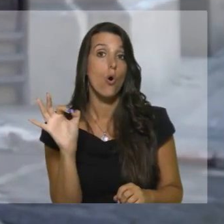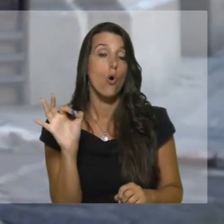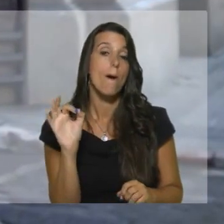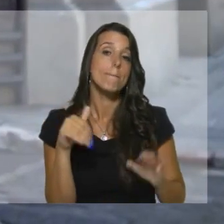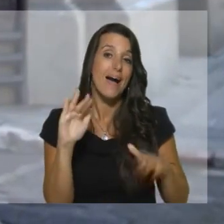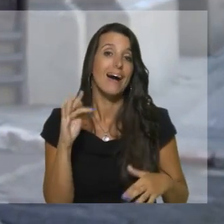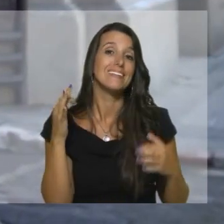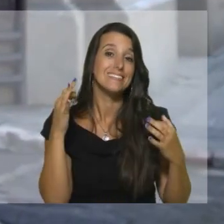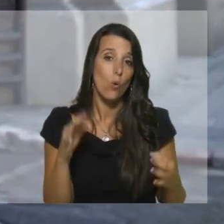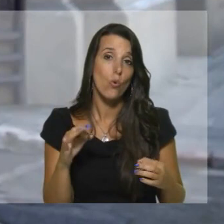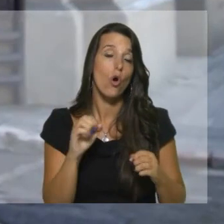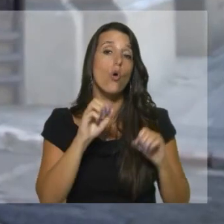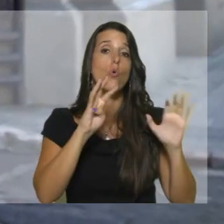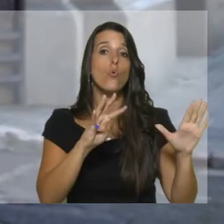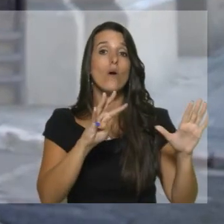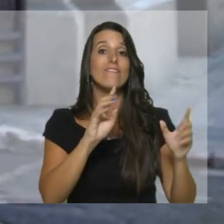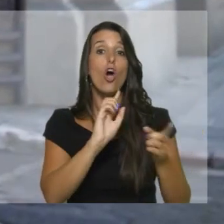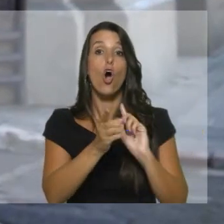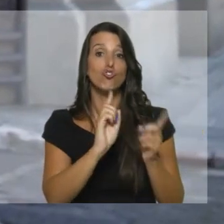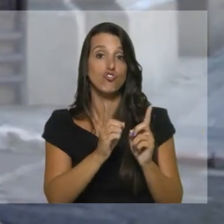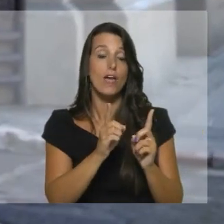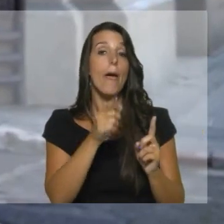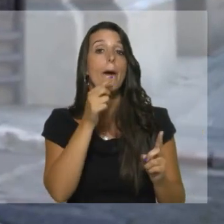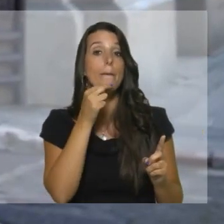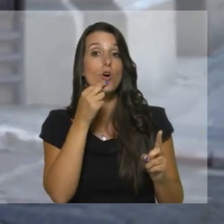más seguro se acuerden sería del 911, que